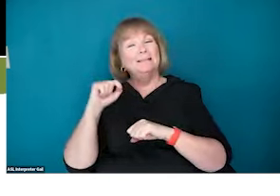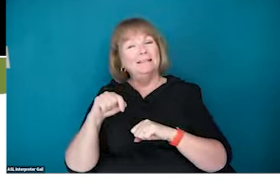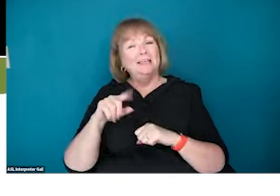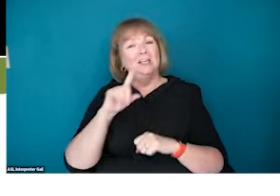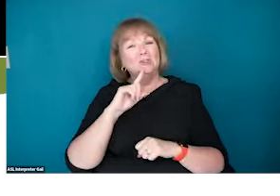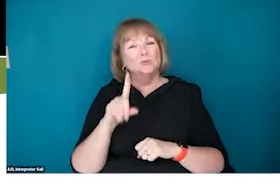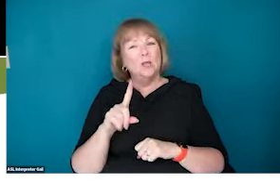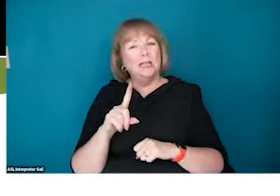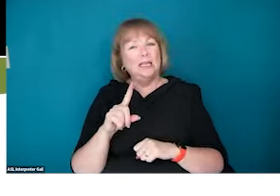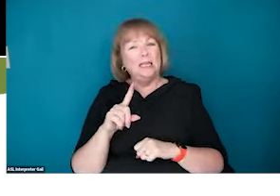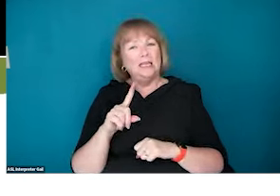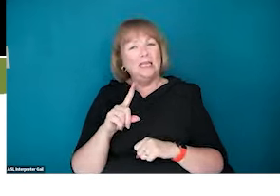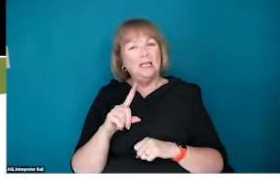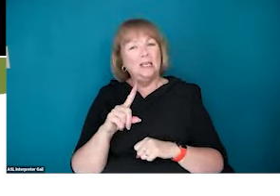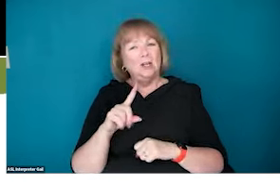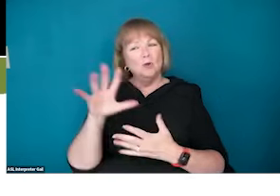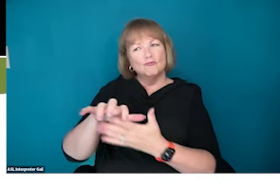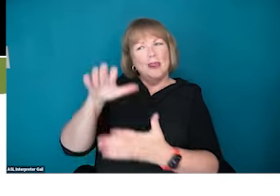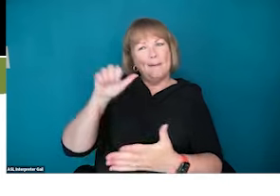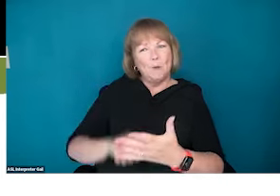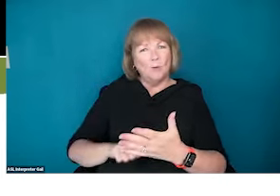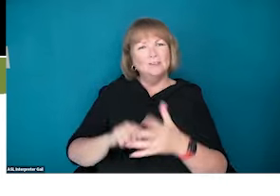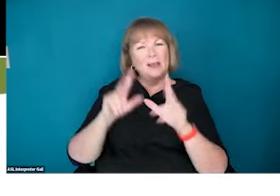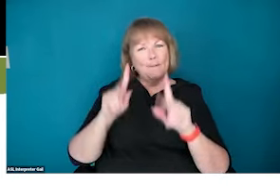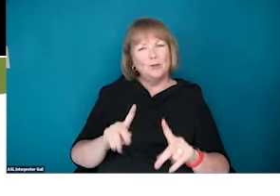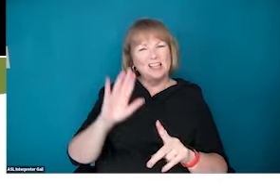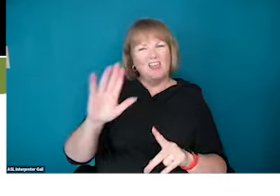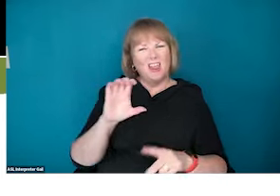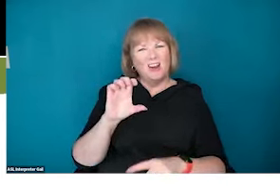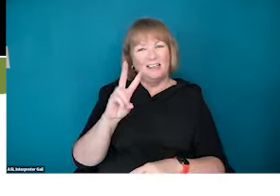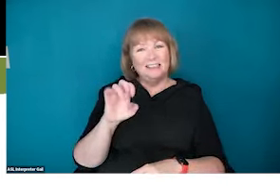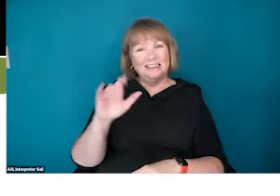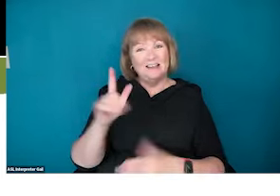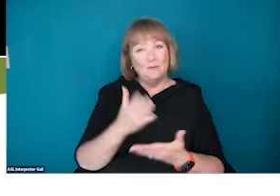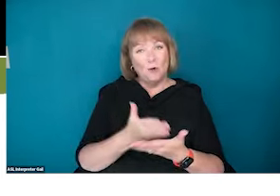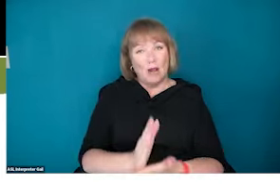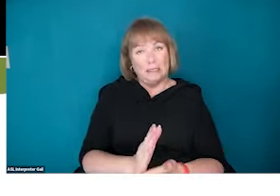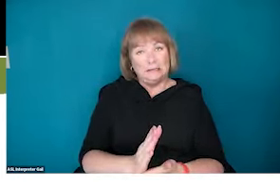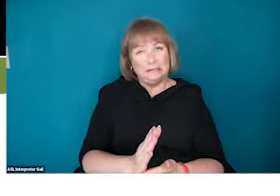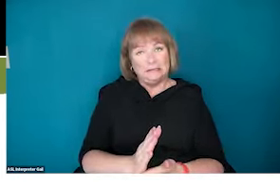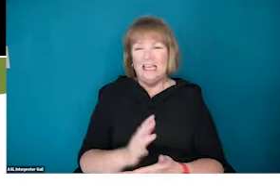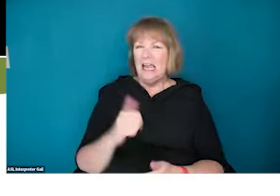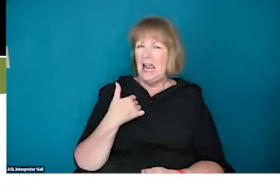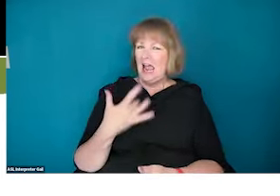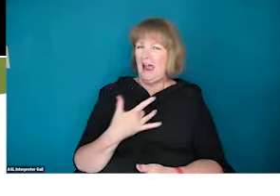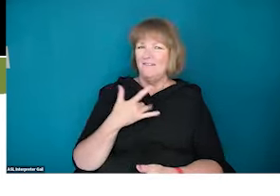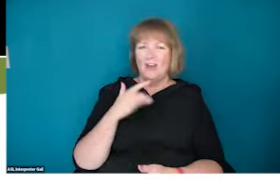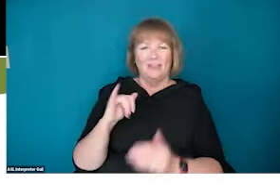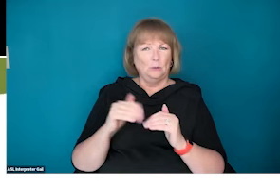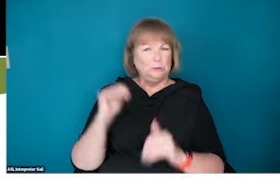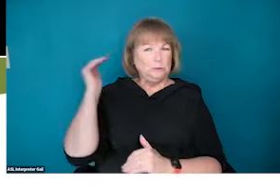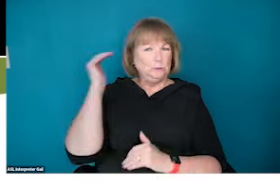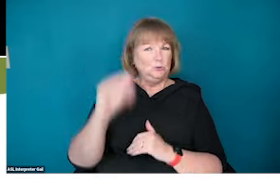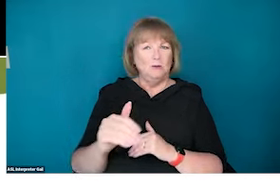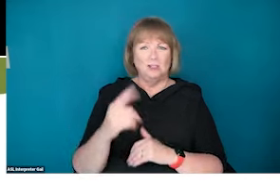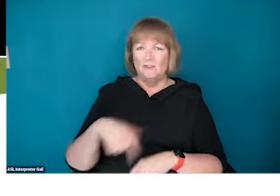expresaba desde un principio el hecho de que no quería, lo que los acuerdos de tomar decisiones en conjunto, lo que no permite